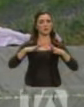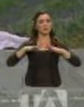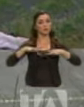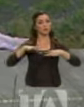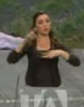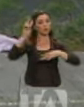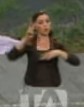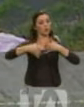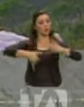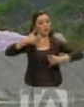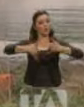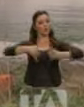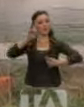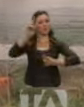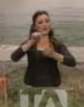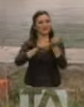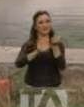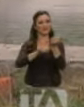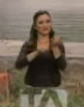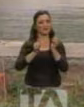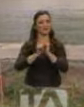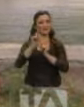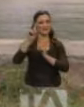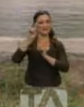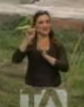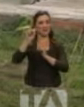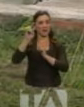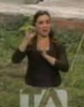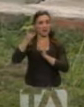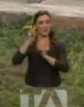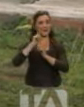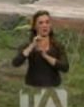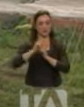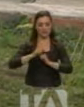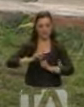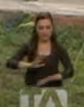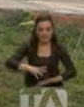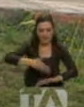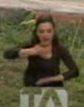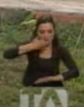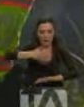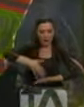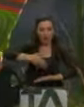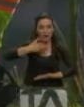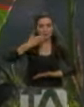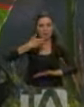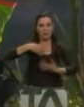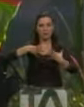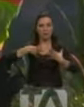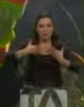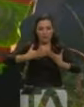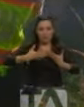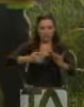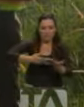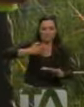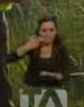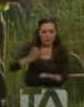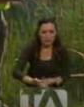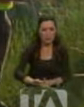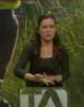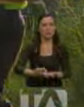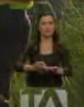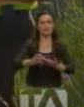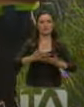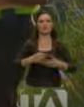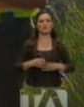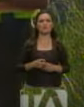hermanos jugaban plácidamente. David se habría agachado a refrescarse en el agua del reservorio, pero el cuerpo le venció, según las